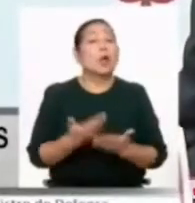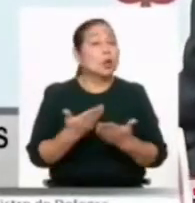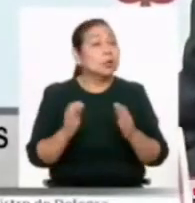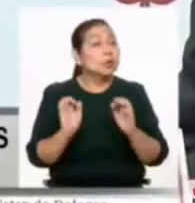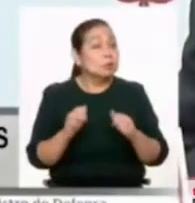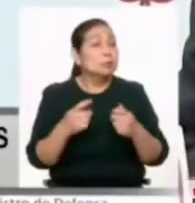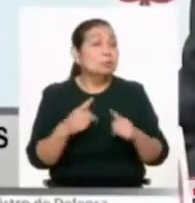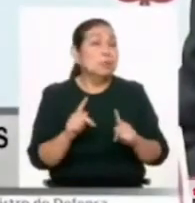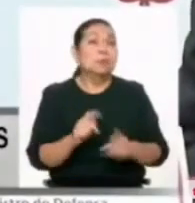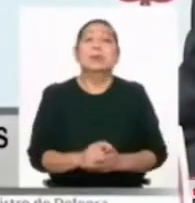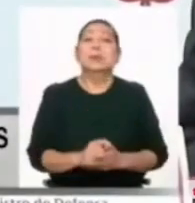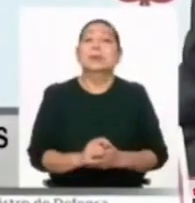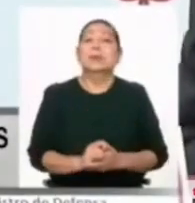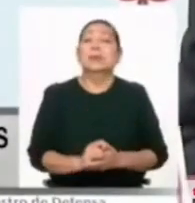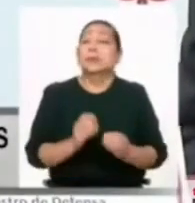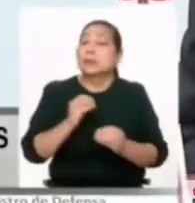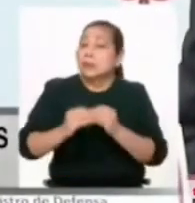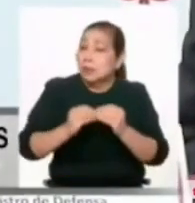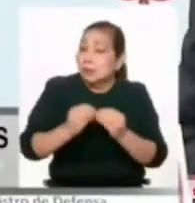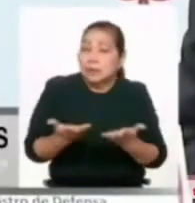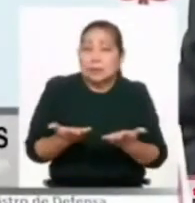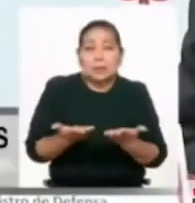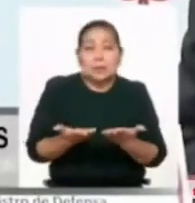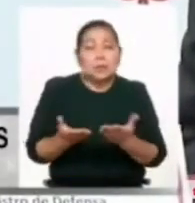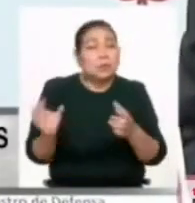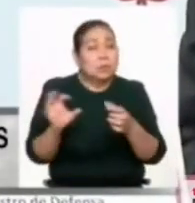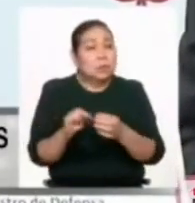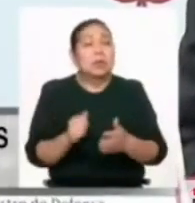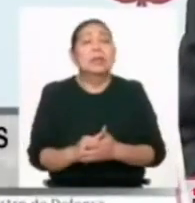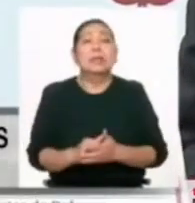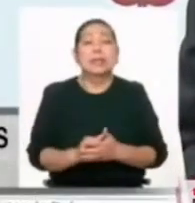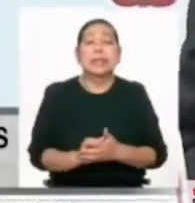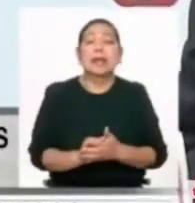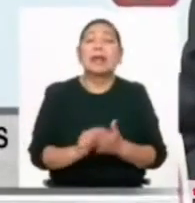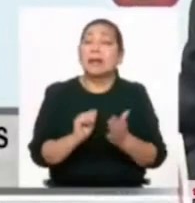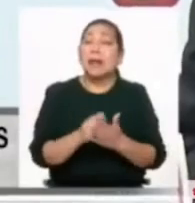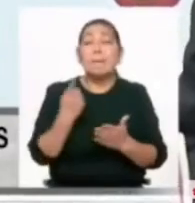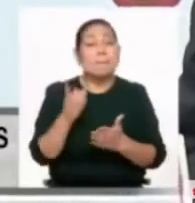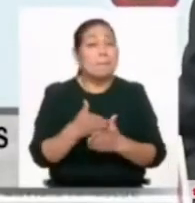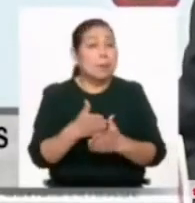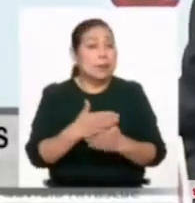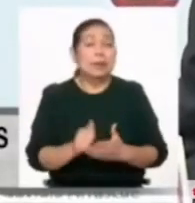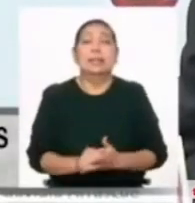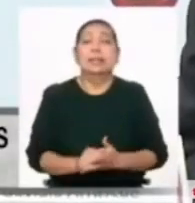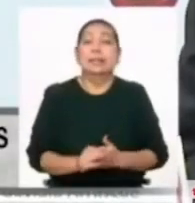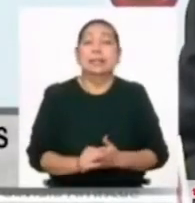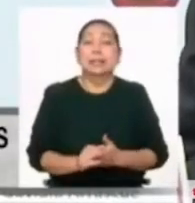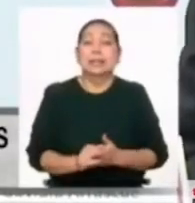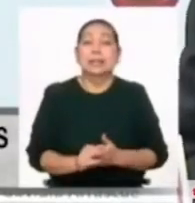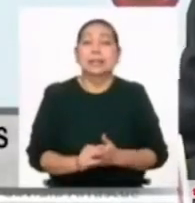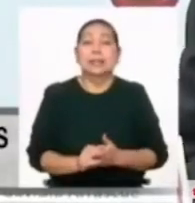inmuebles que permitan replicar rápidamente esta unidad de flagrancia, que será parte